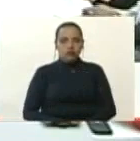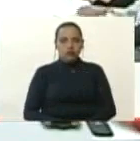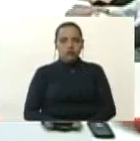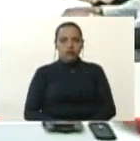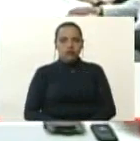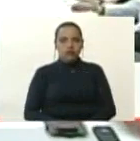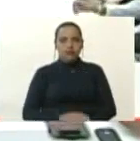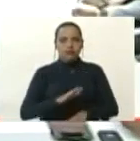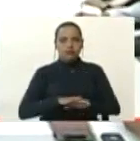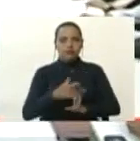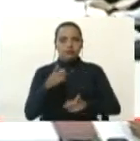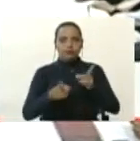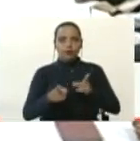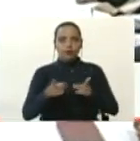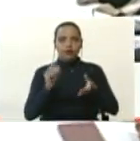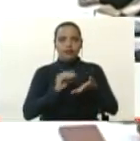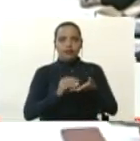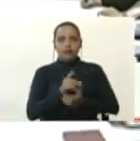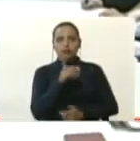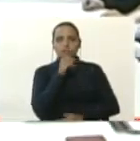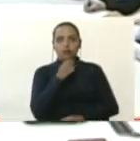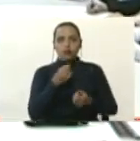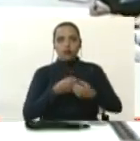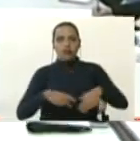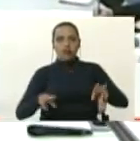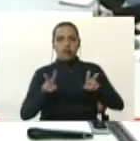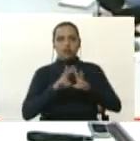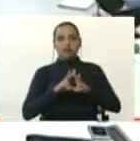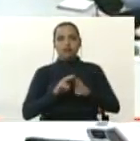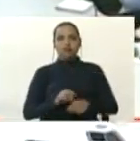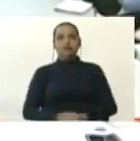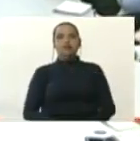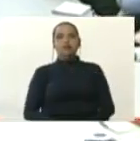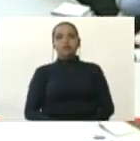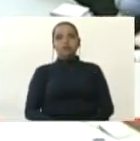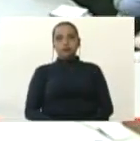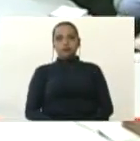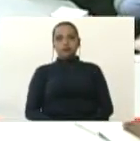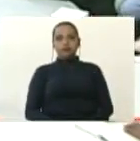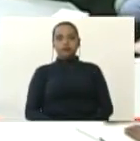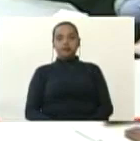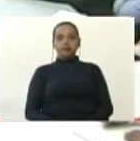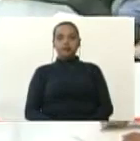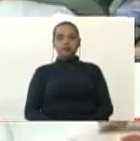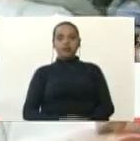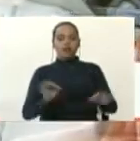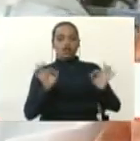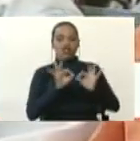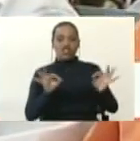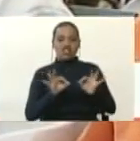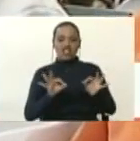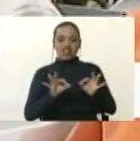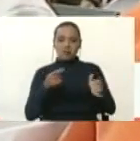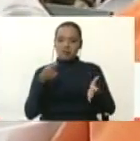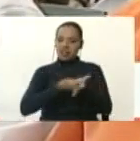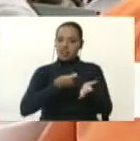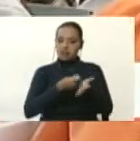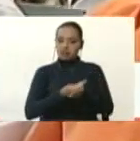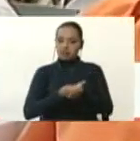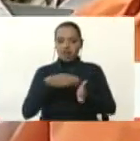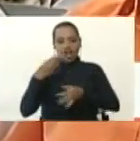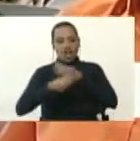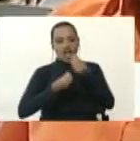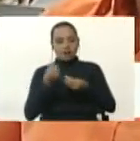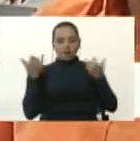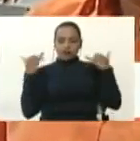veces no valoramos, a veces no se valora. Lo que nada nos cuesta,